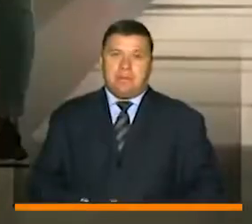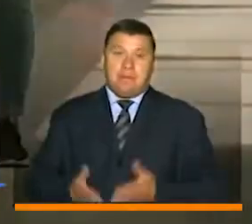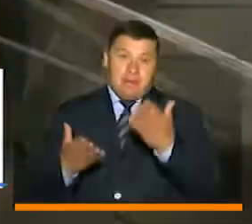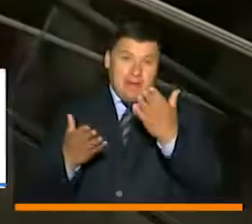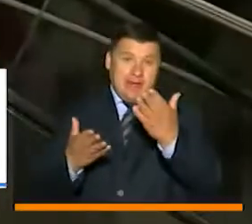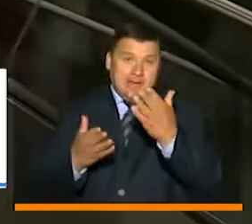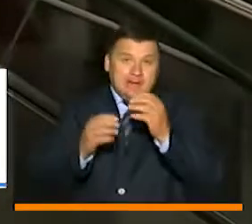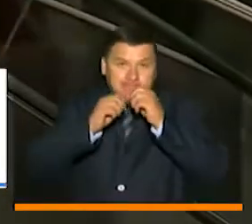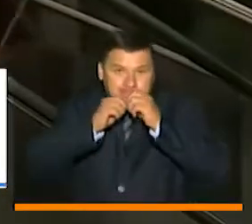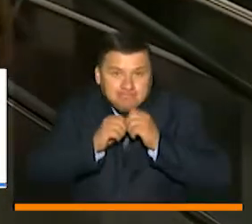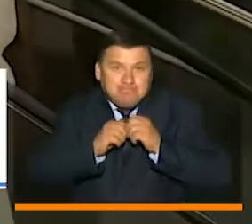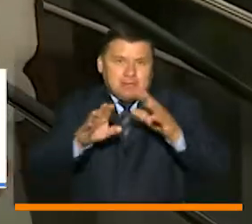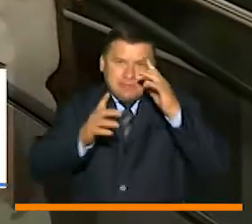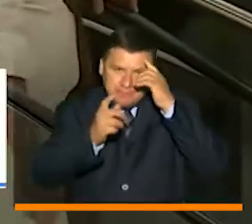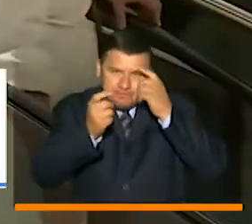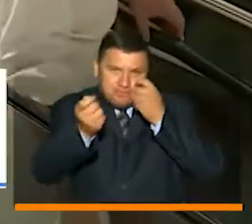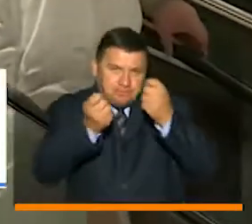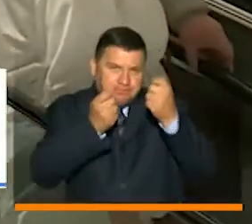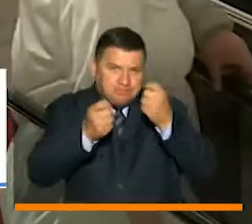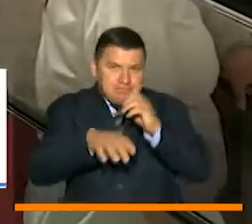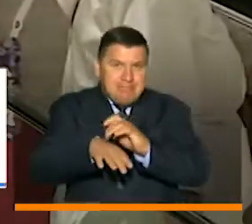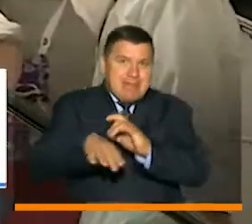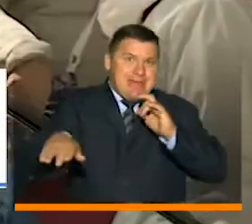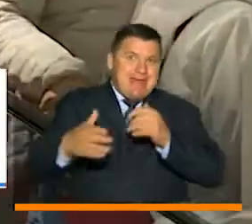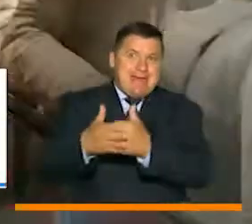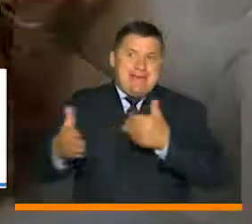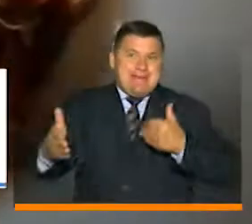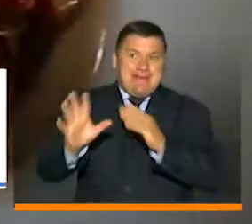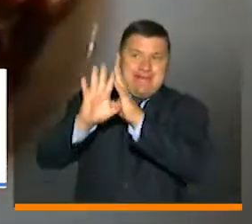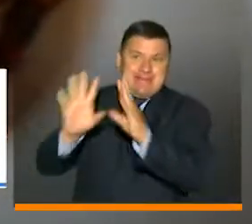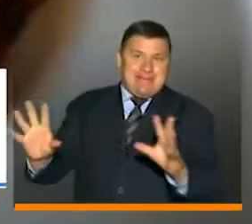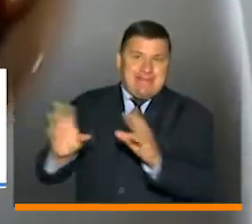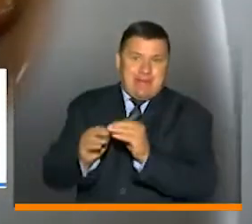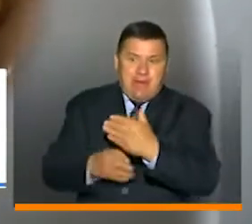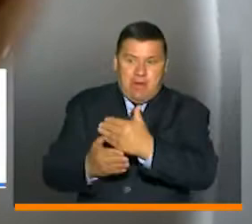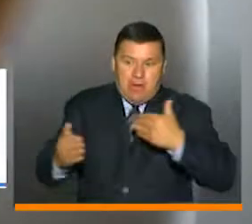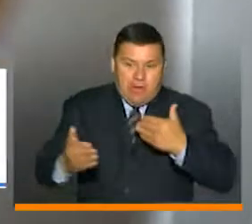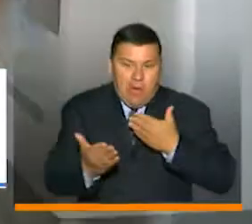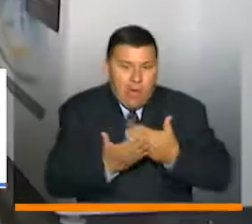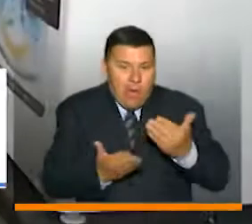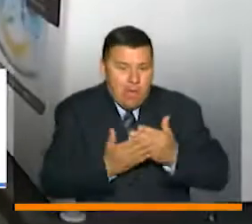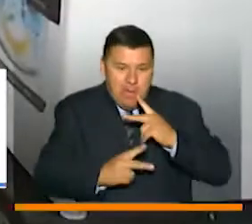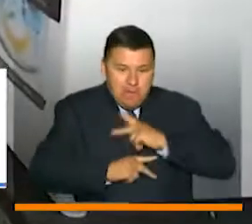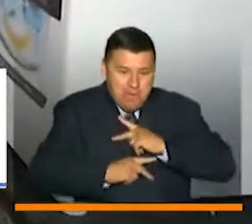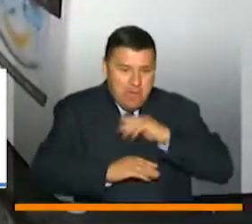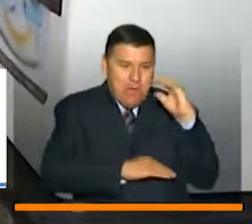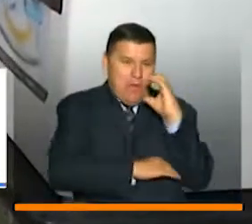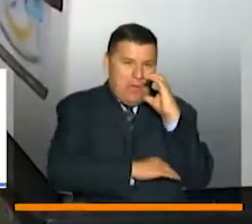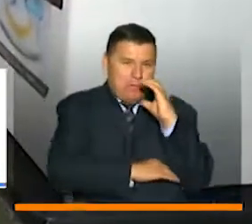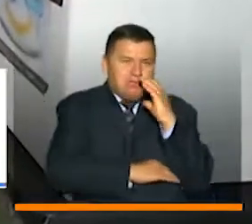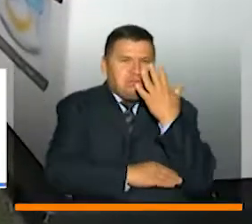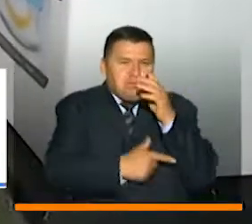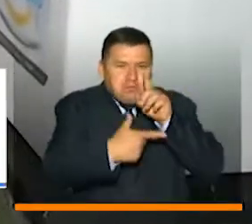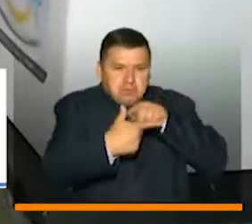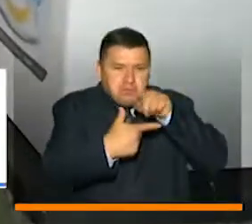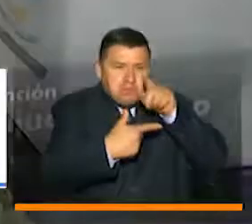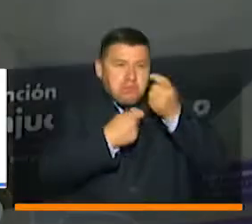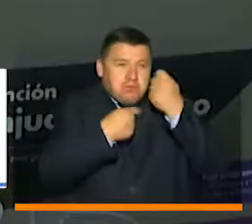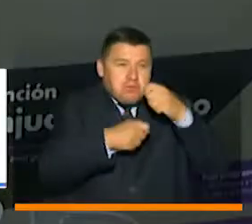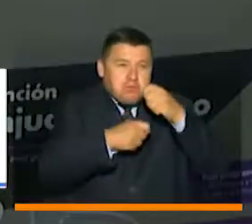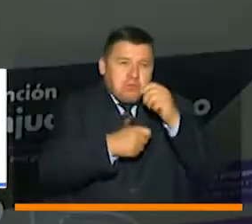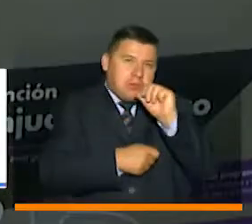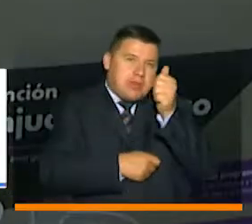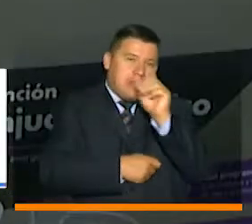Tras lanzamiento de estrategia Madrúguele a la Navidad y Compra lo Nuestro, gobierno estima un crecimiento en ventas